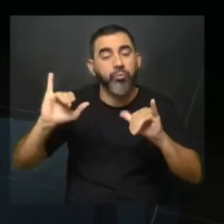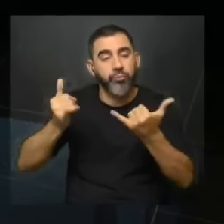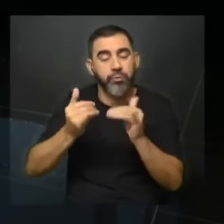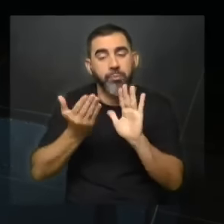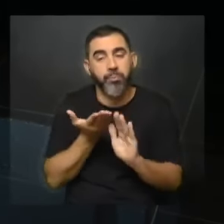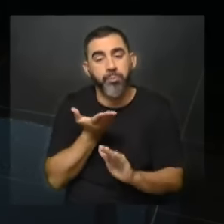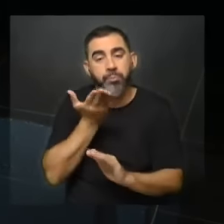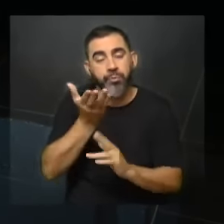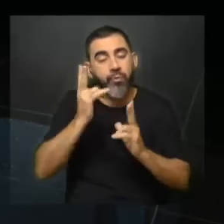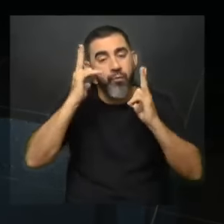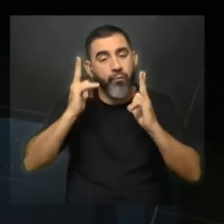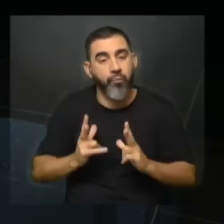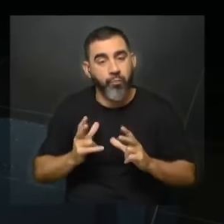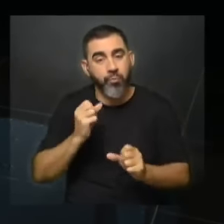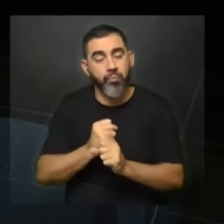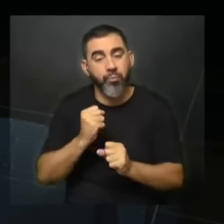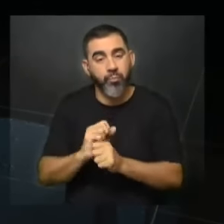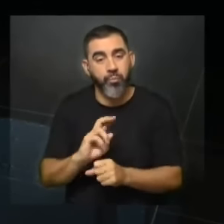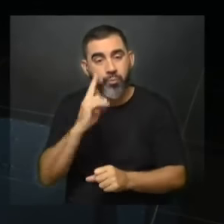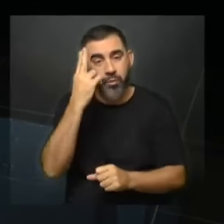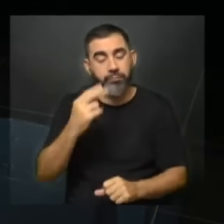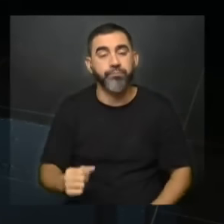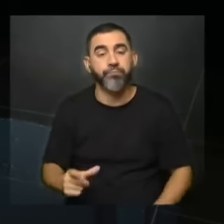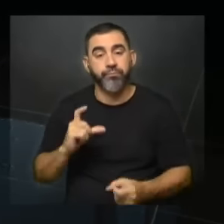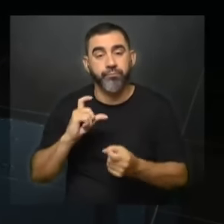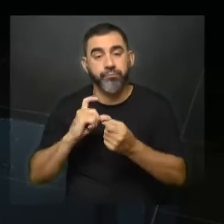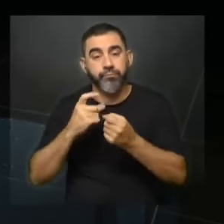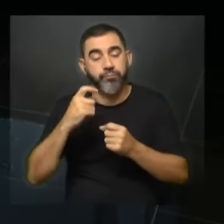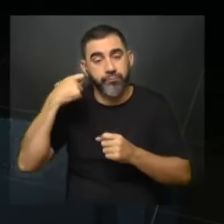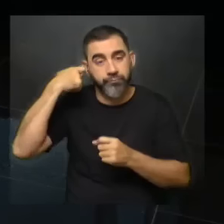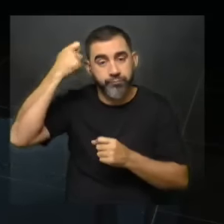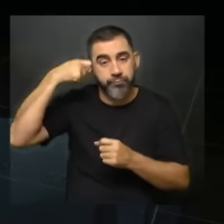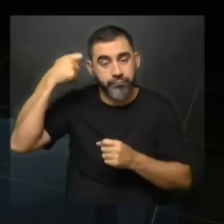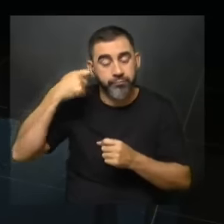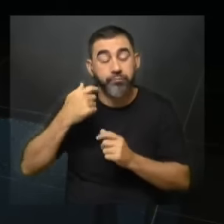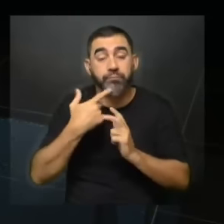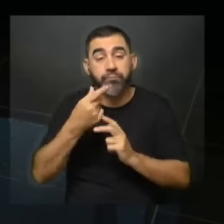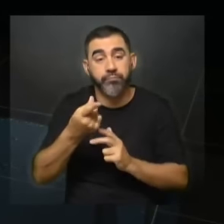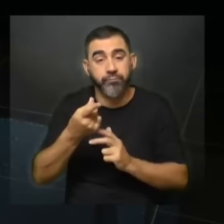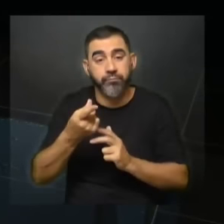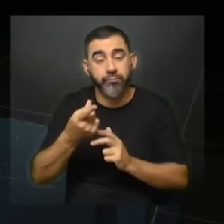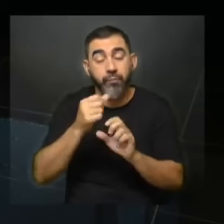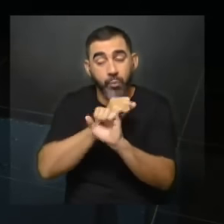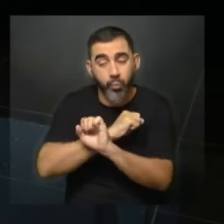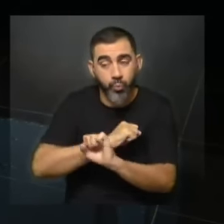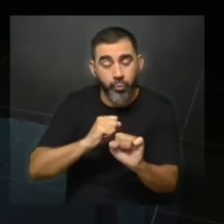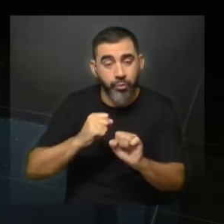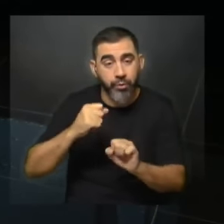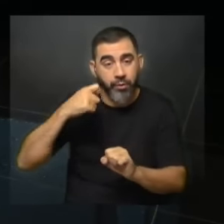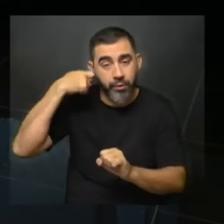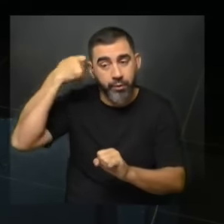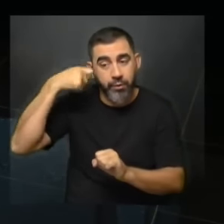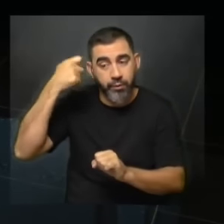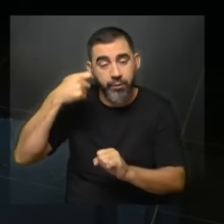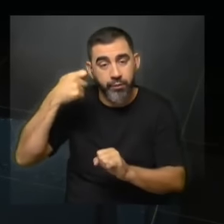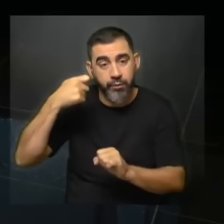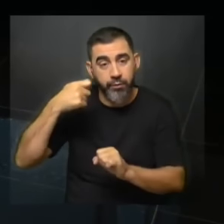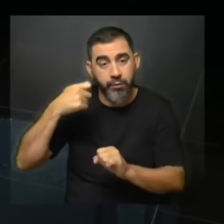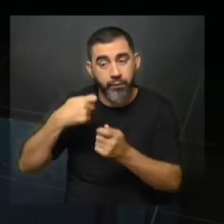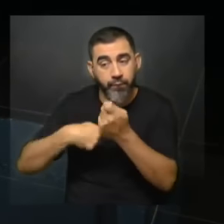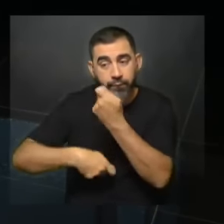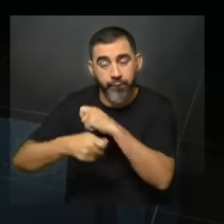solicitud para operar en nuestro país desde el sindicato de antel se entiende que el ente podría vend vendar y